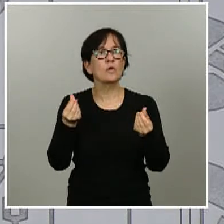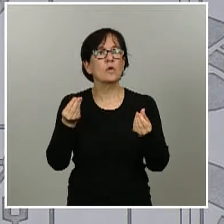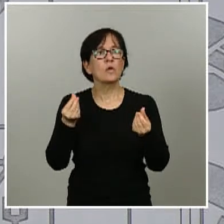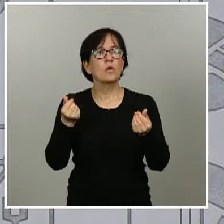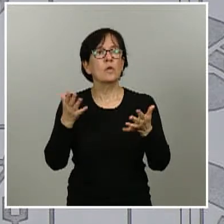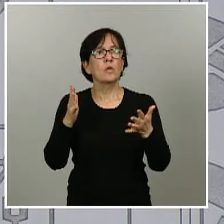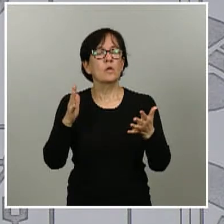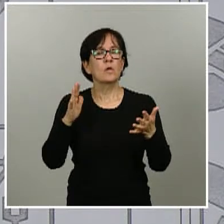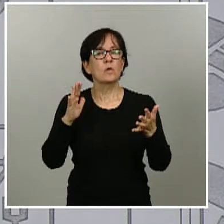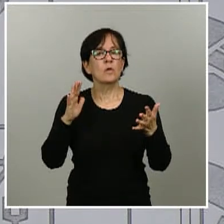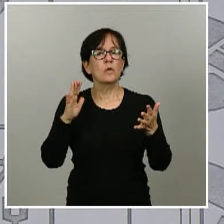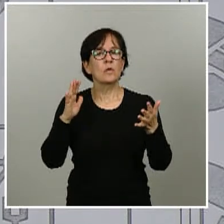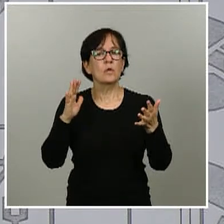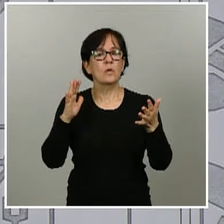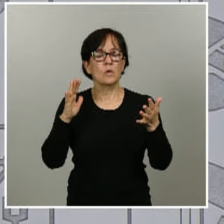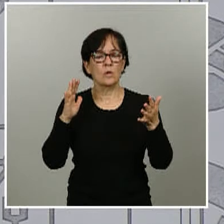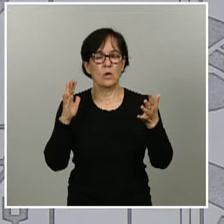a priori podíamos prever.